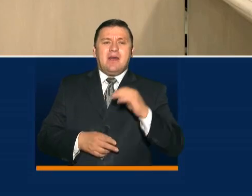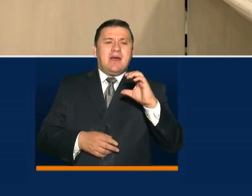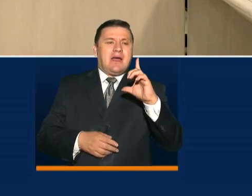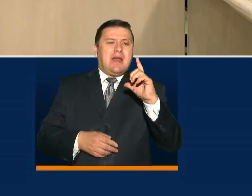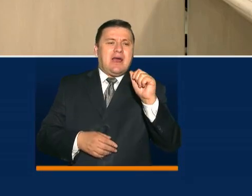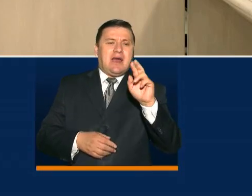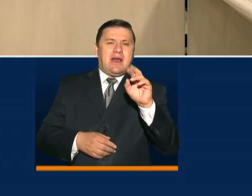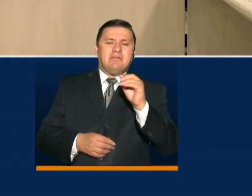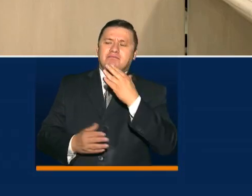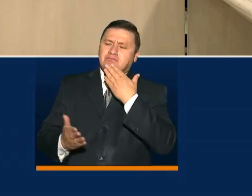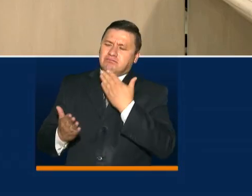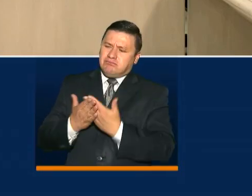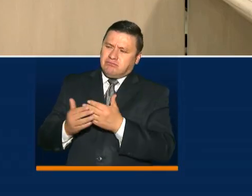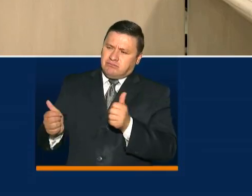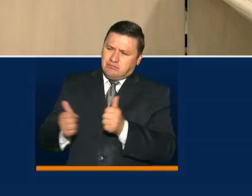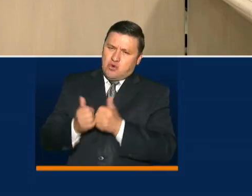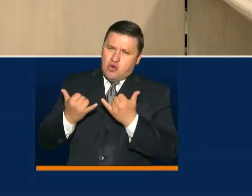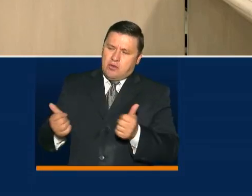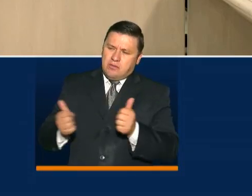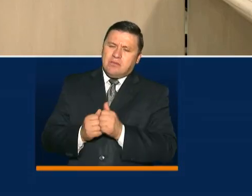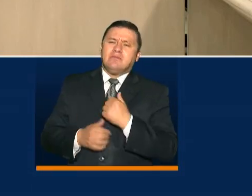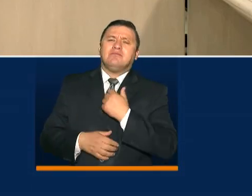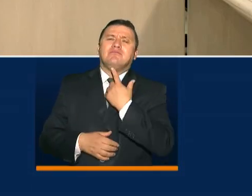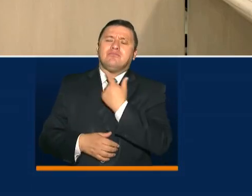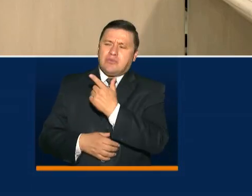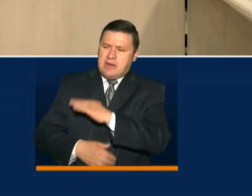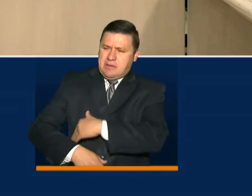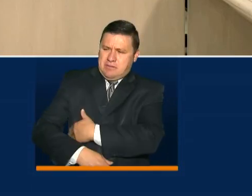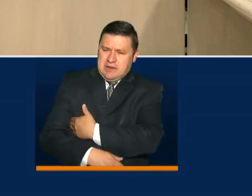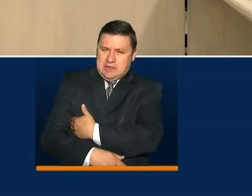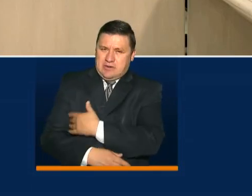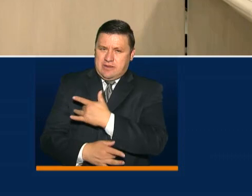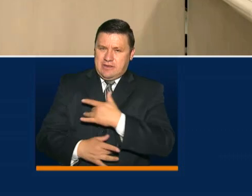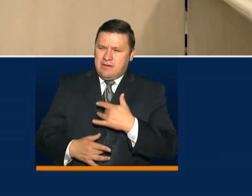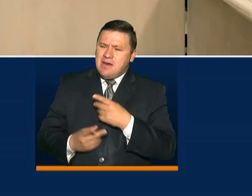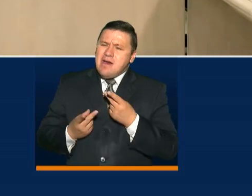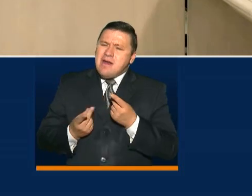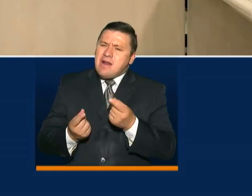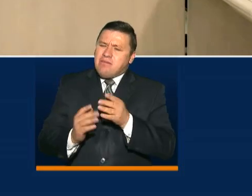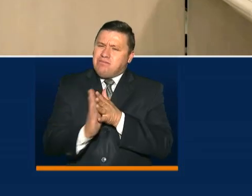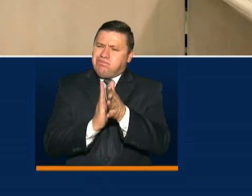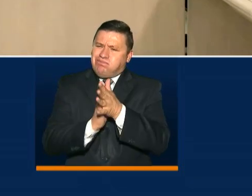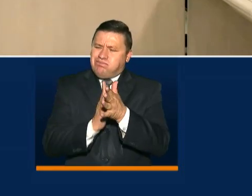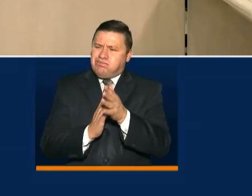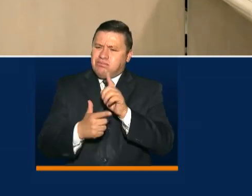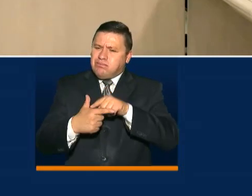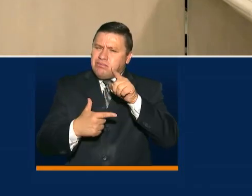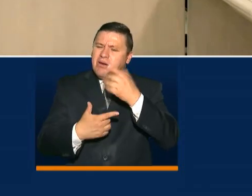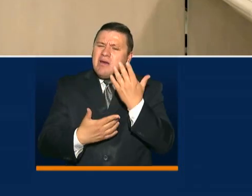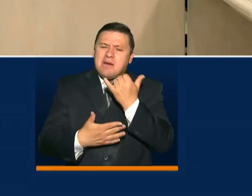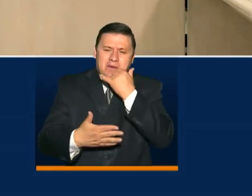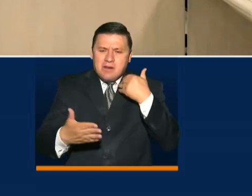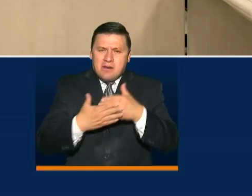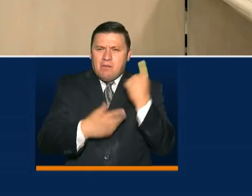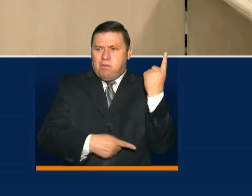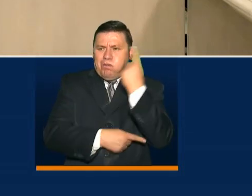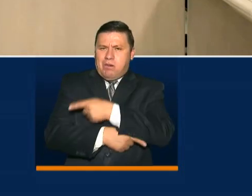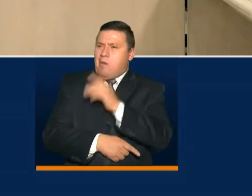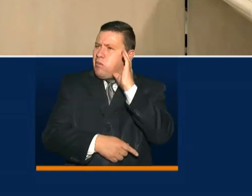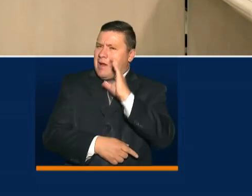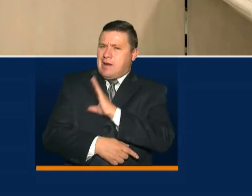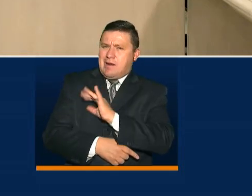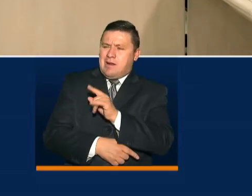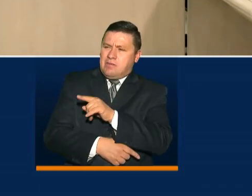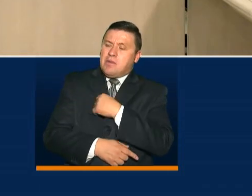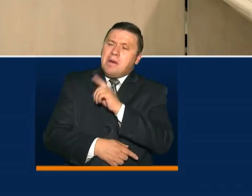Luz Roldán. Gracias por estar hoy con nosotros. Me gustaría, ministro, que nos haga rápidamente el balance de lo que ha sido la jornada de hoy.